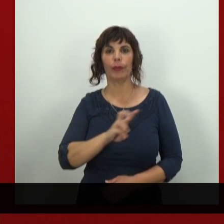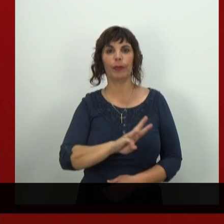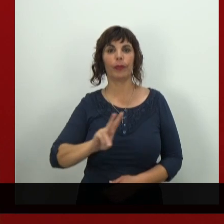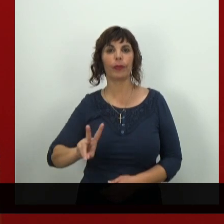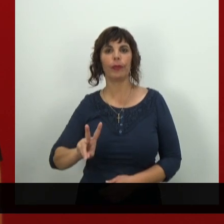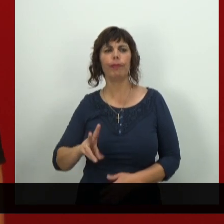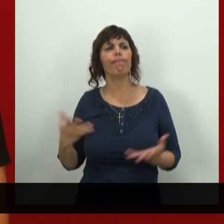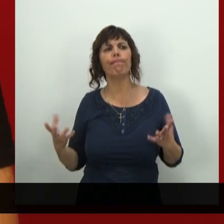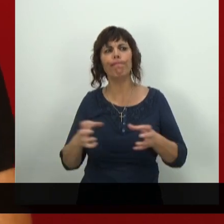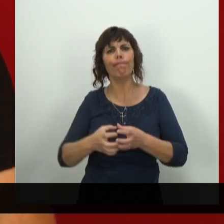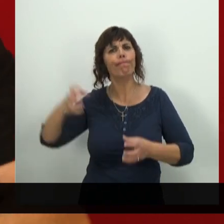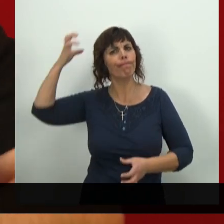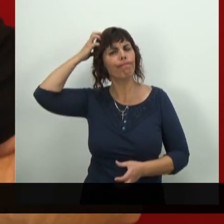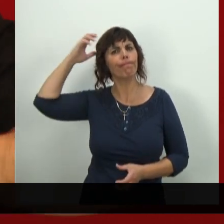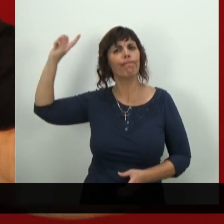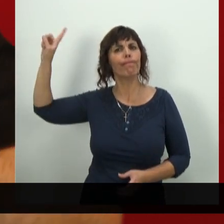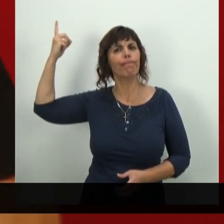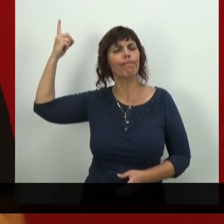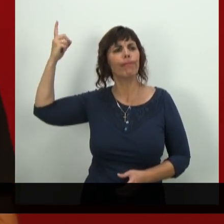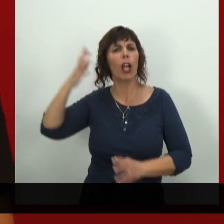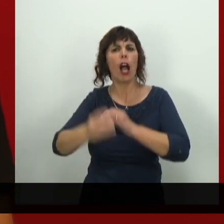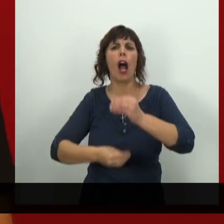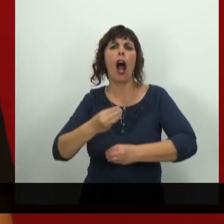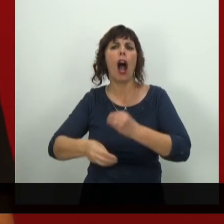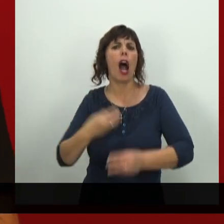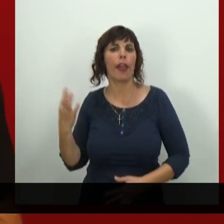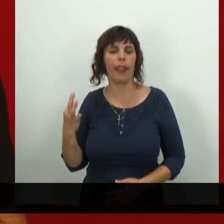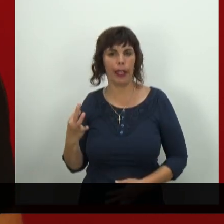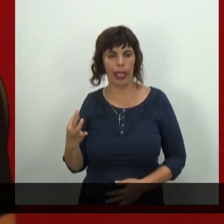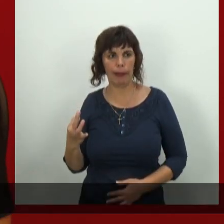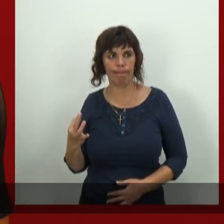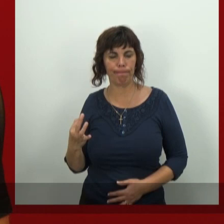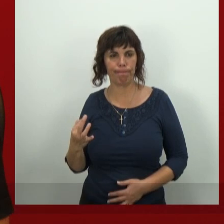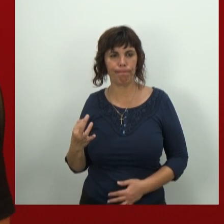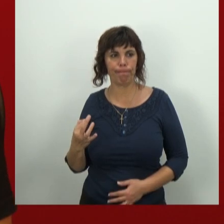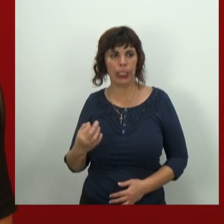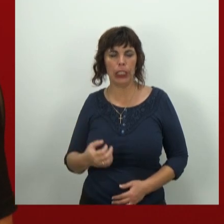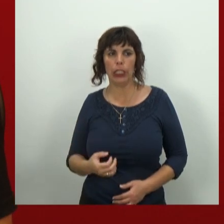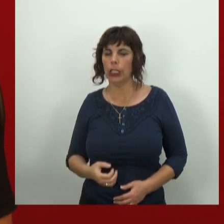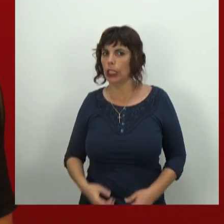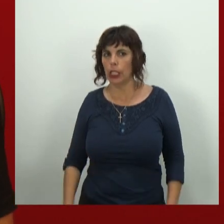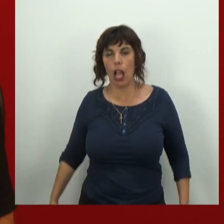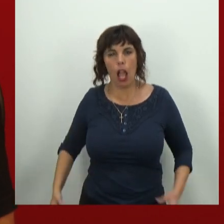¿Y qué hace ese reino? Desmenuzará. Querido oyente, no hay atadura.